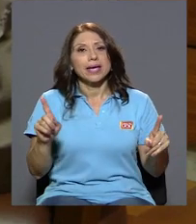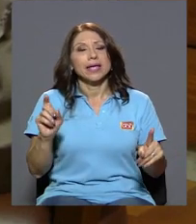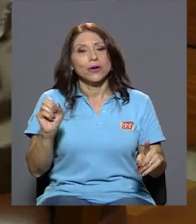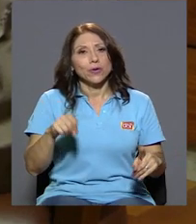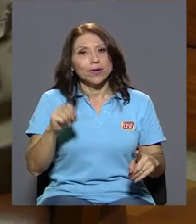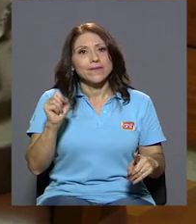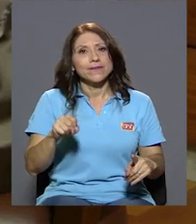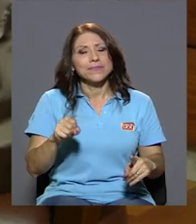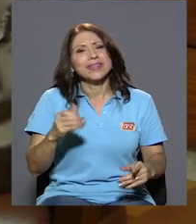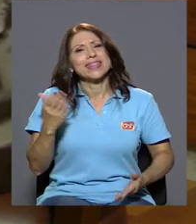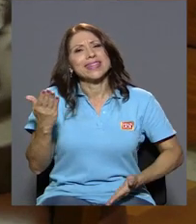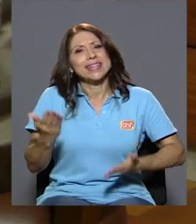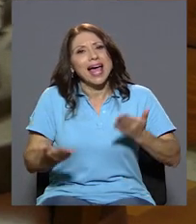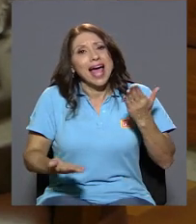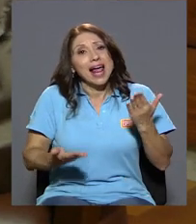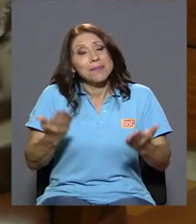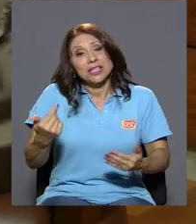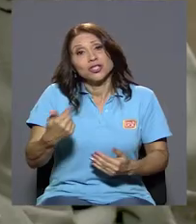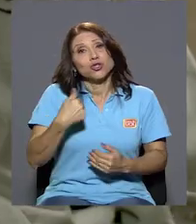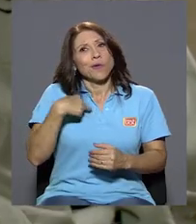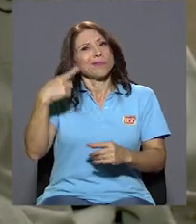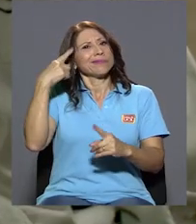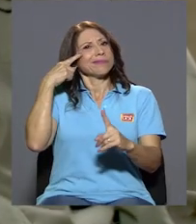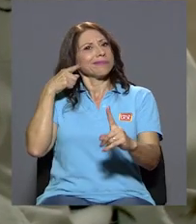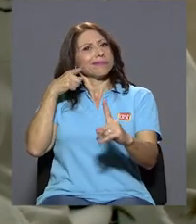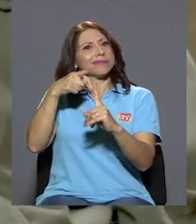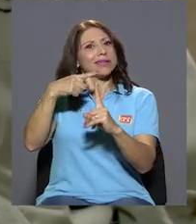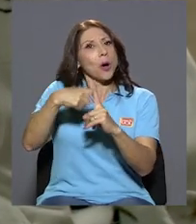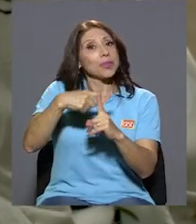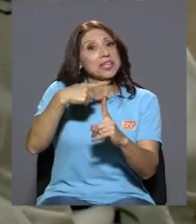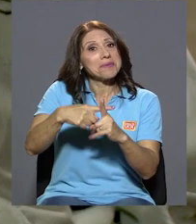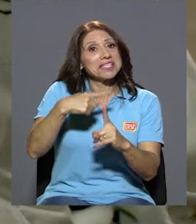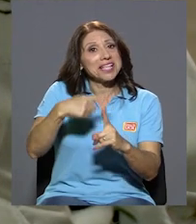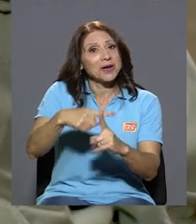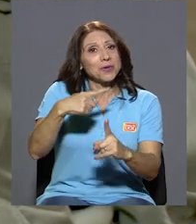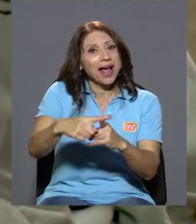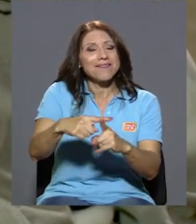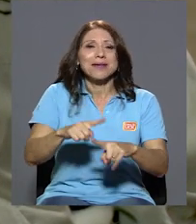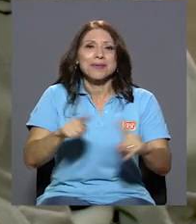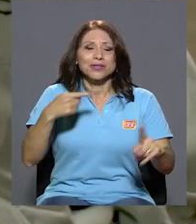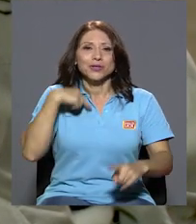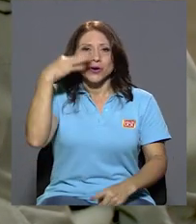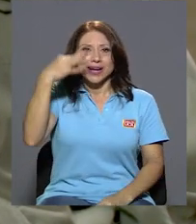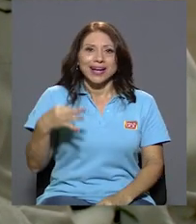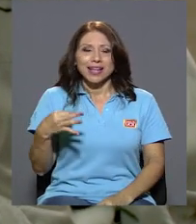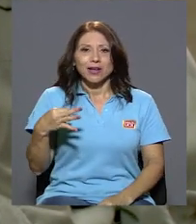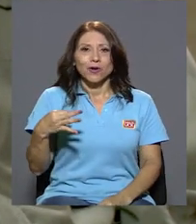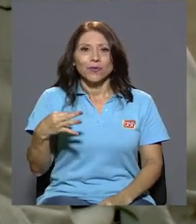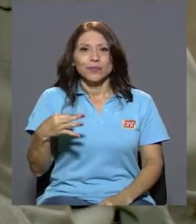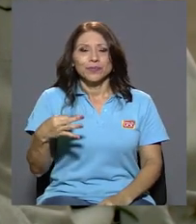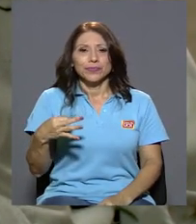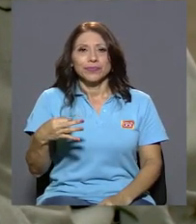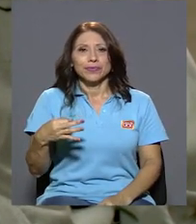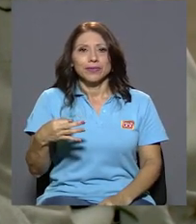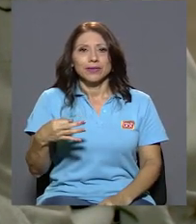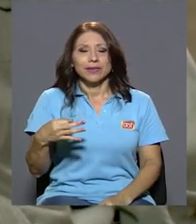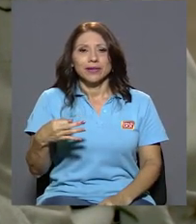pero efectivamente tal vez es que soy un optimismo optimista incurable pero creo que